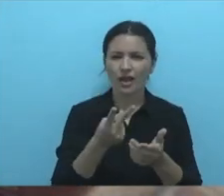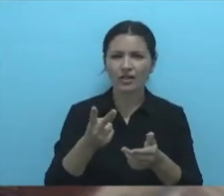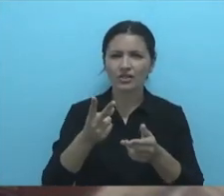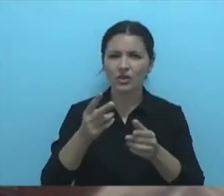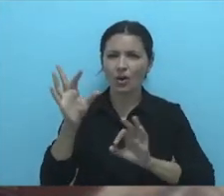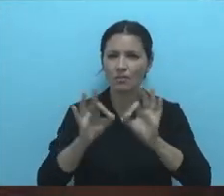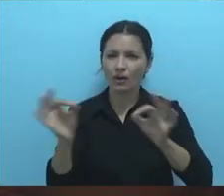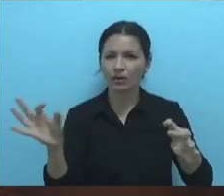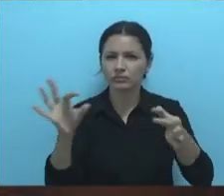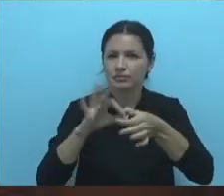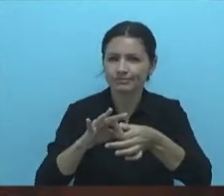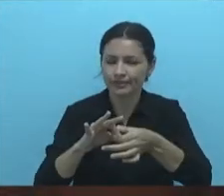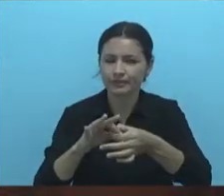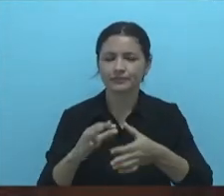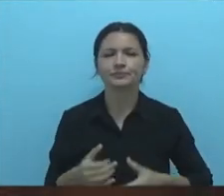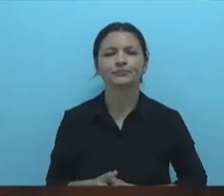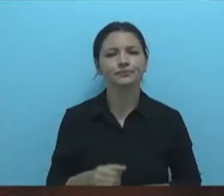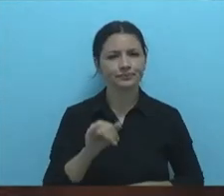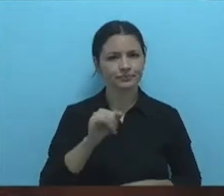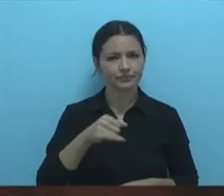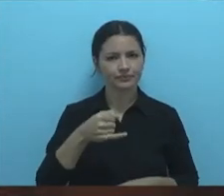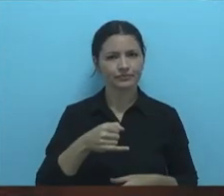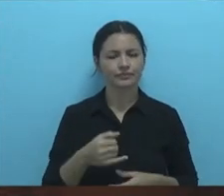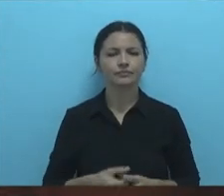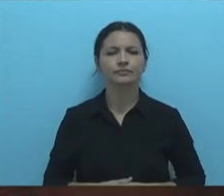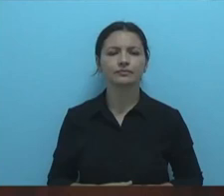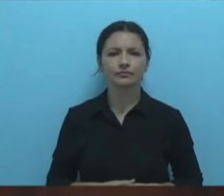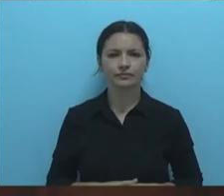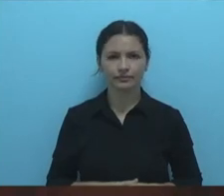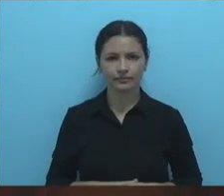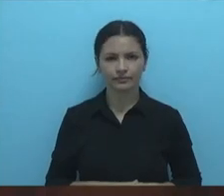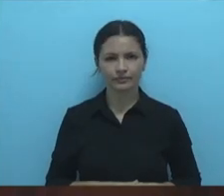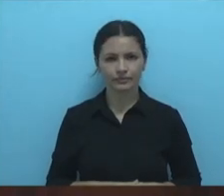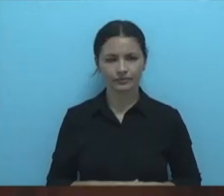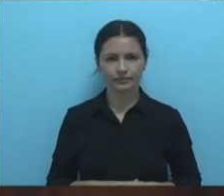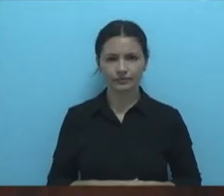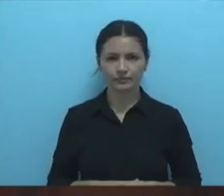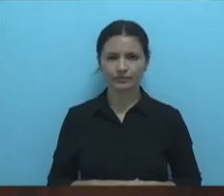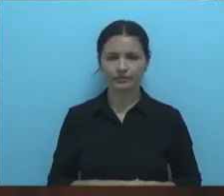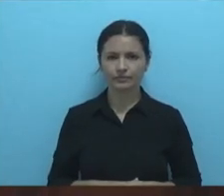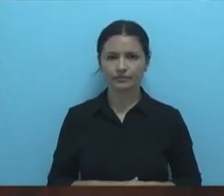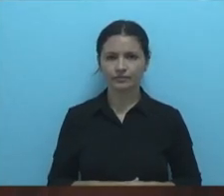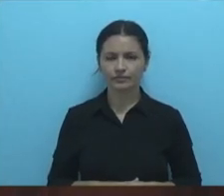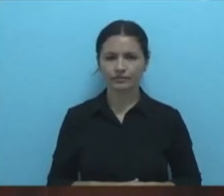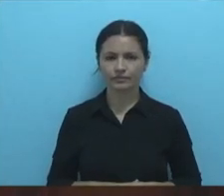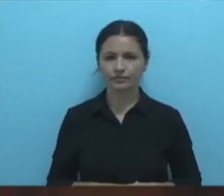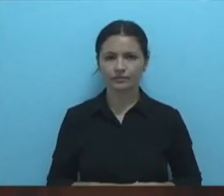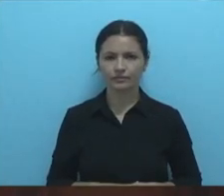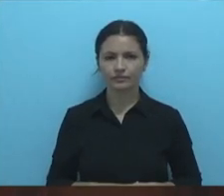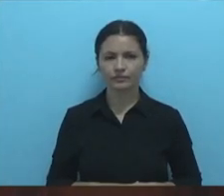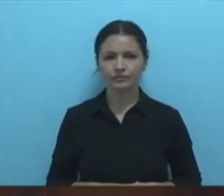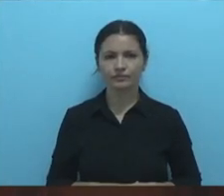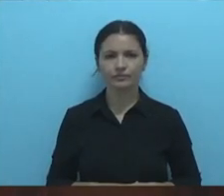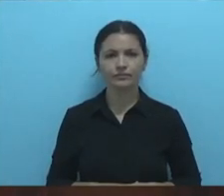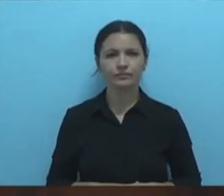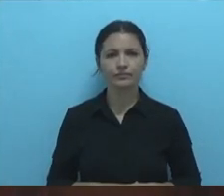diputados se toma nota por secretaría para realizar la acumulación de los proyectos solicitados bien